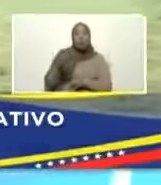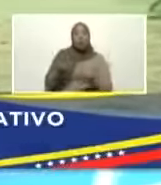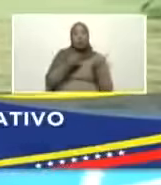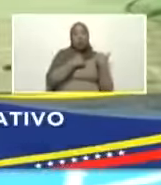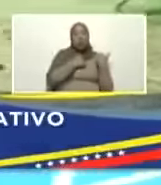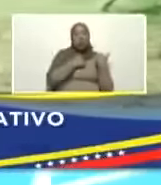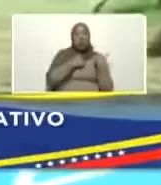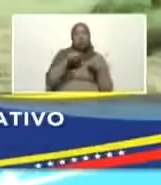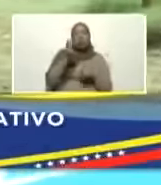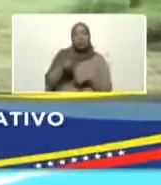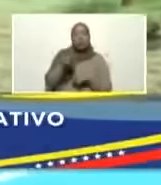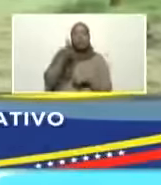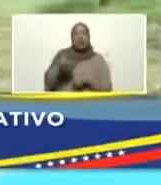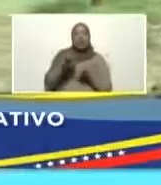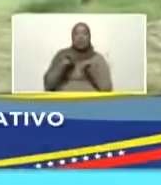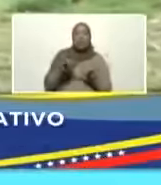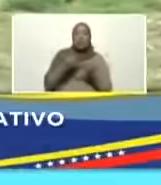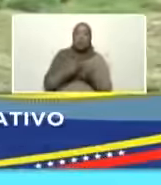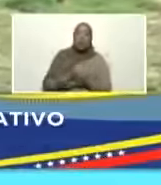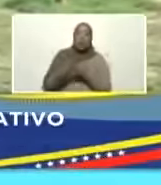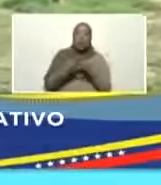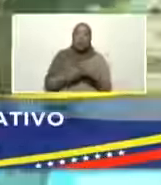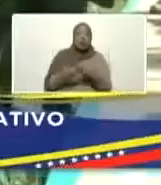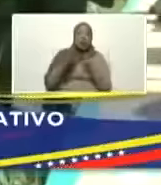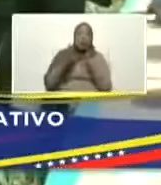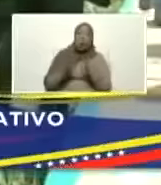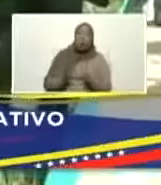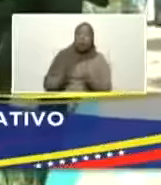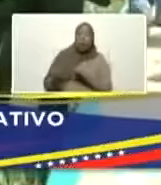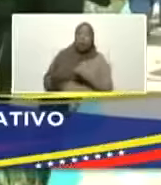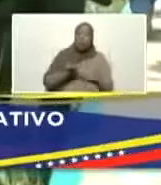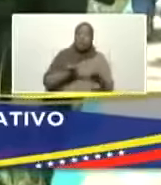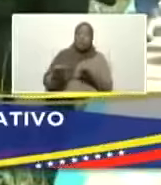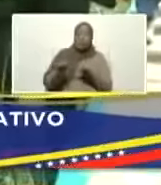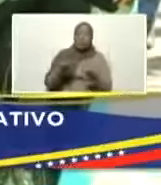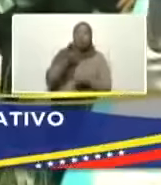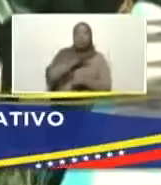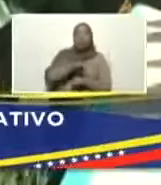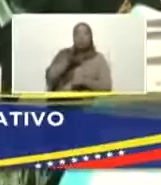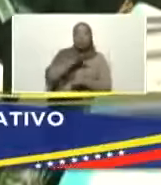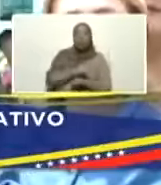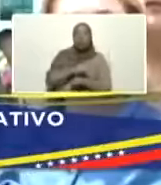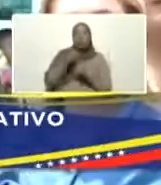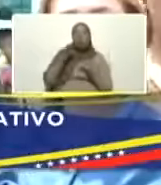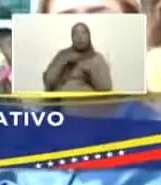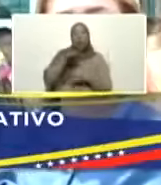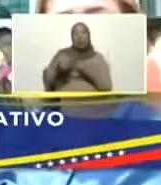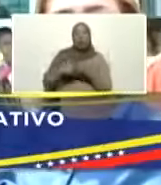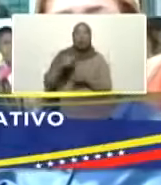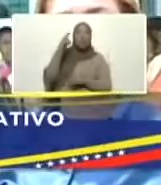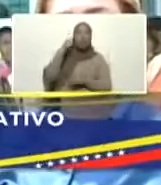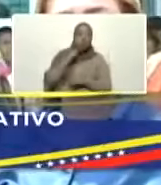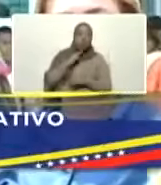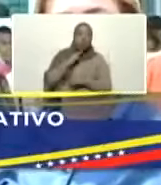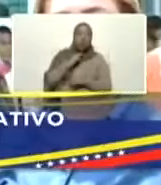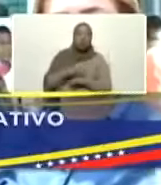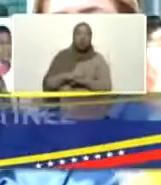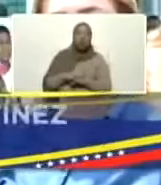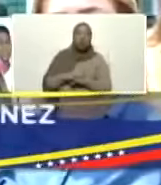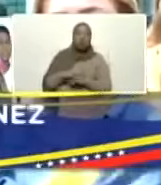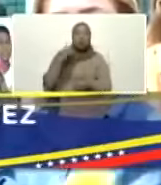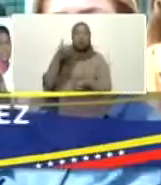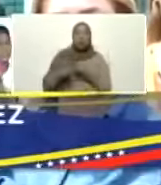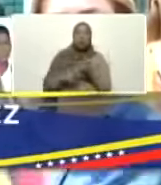de los alumnos, los mismos estudiantes, movimientos sociales y la Fuerza Armada Nacional Bolivariana,